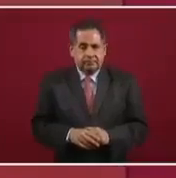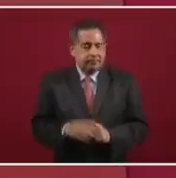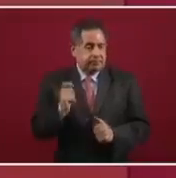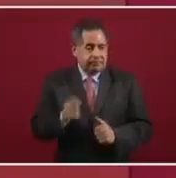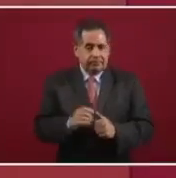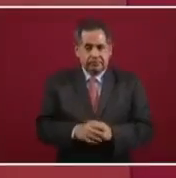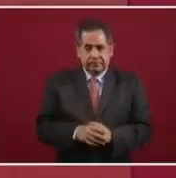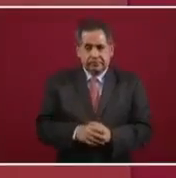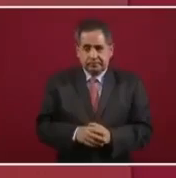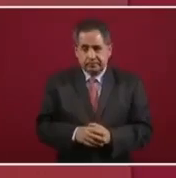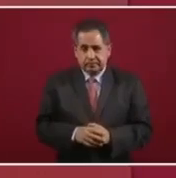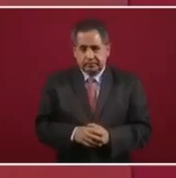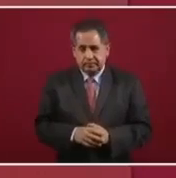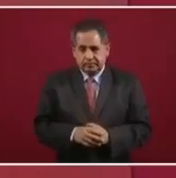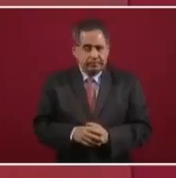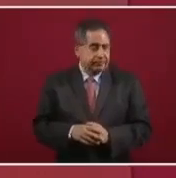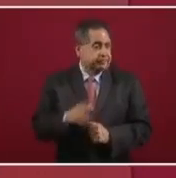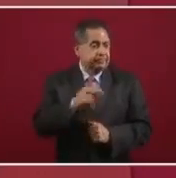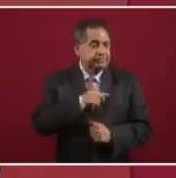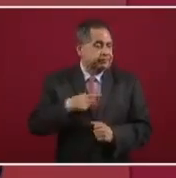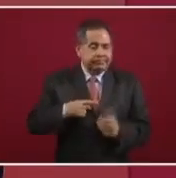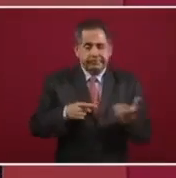Que no dejen